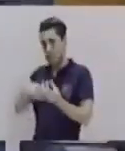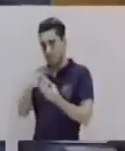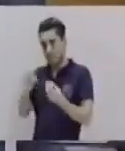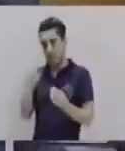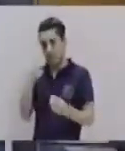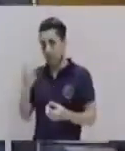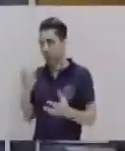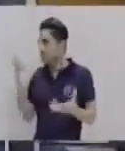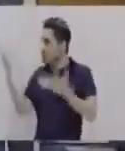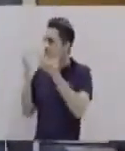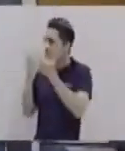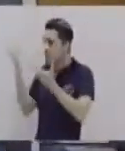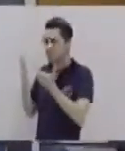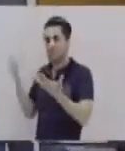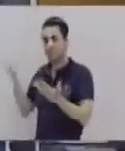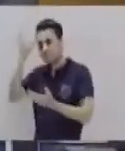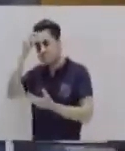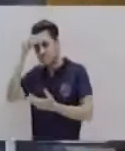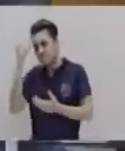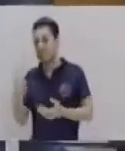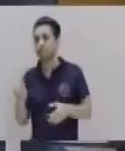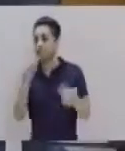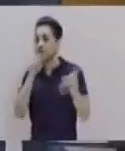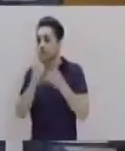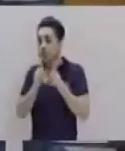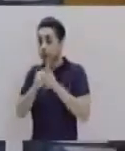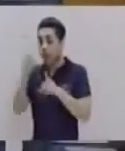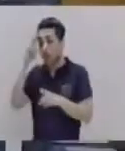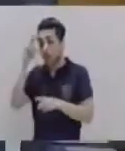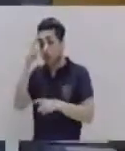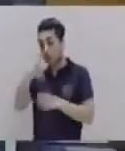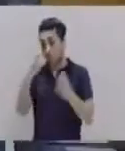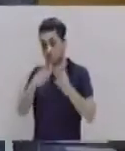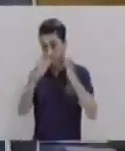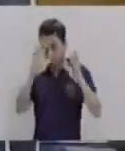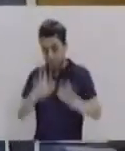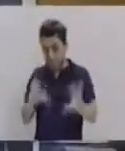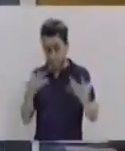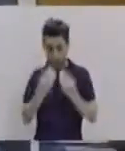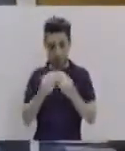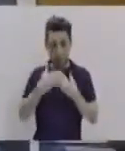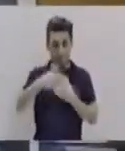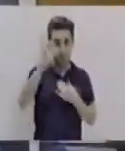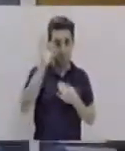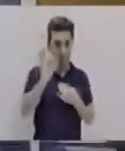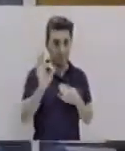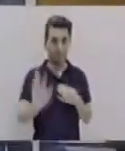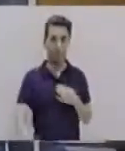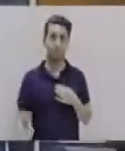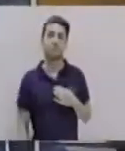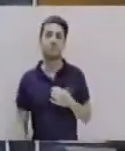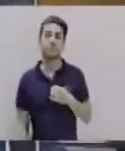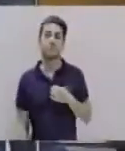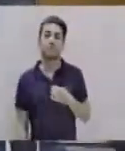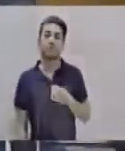momentos, ¿verdad? Poner en práctica todo lo que hemos aprendido y también recordar quedarse en casa y que juntos saldremos